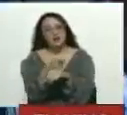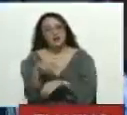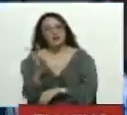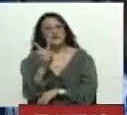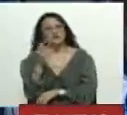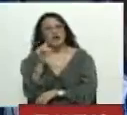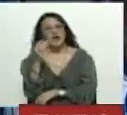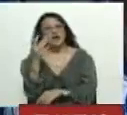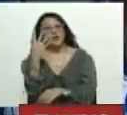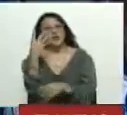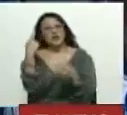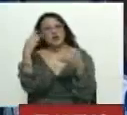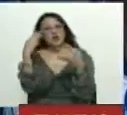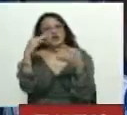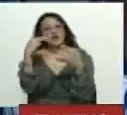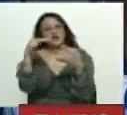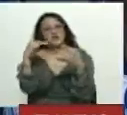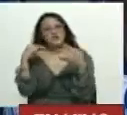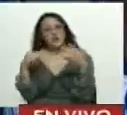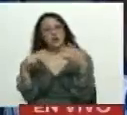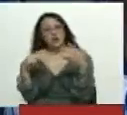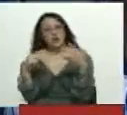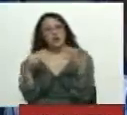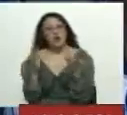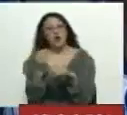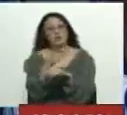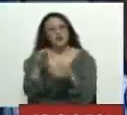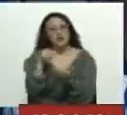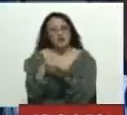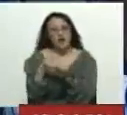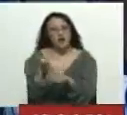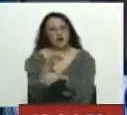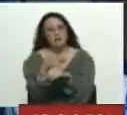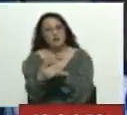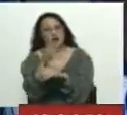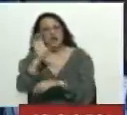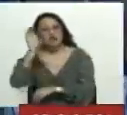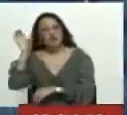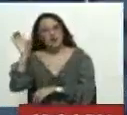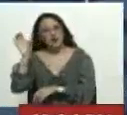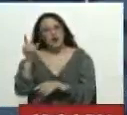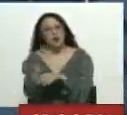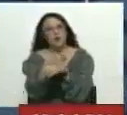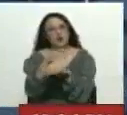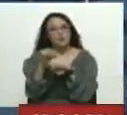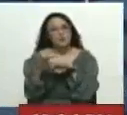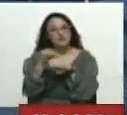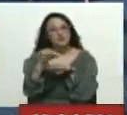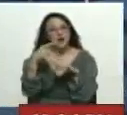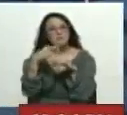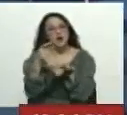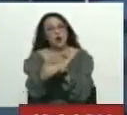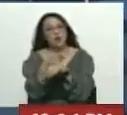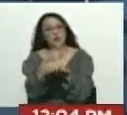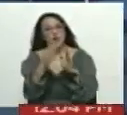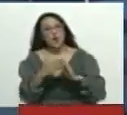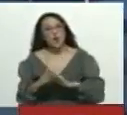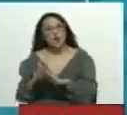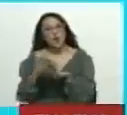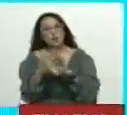de gobierno el gobierno nacional el gobierno Estatal el gobierno municipal y el gobierno comunal que a su vez